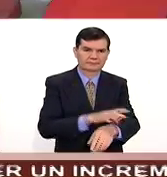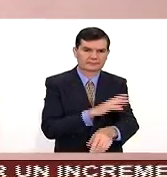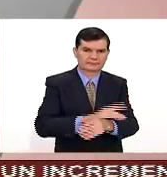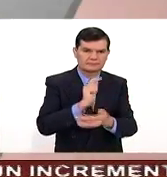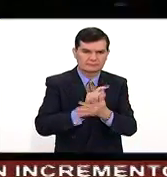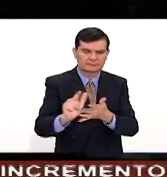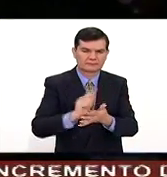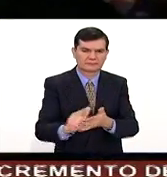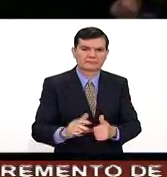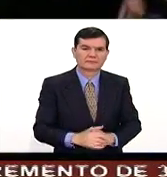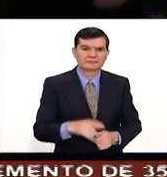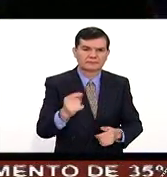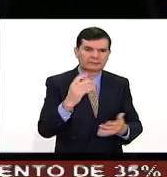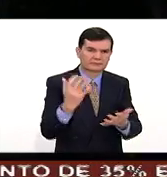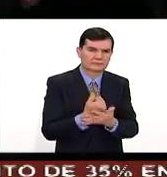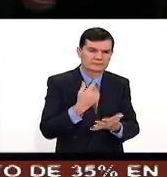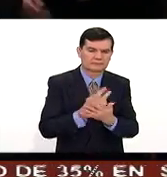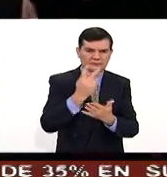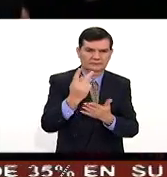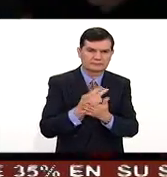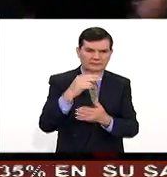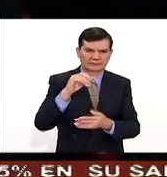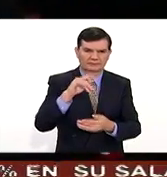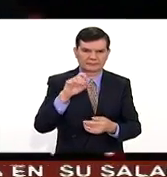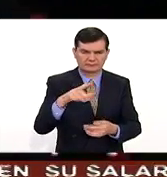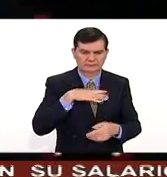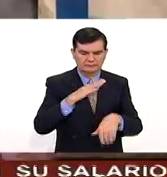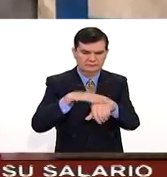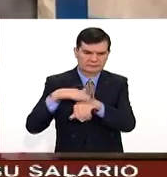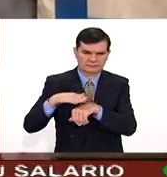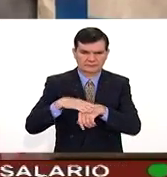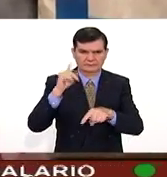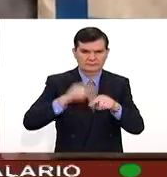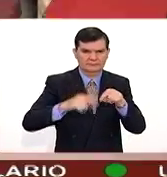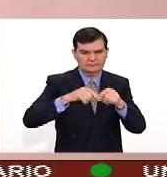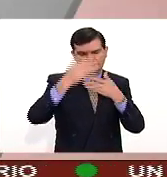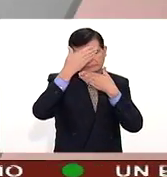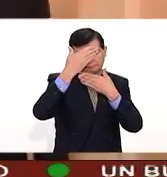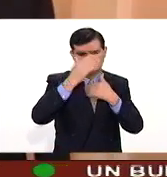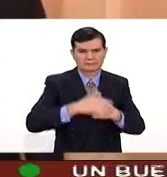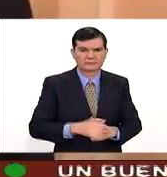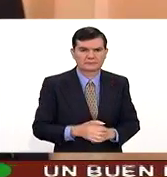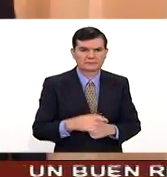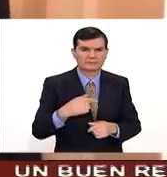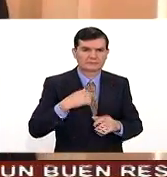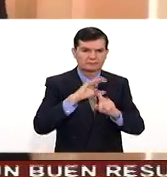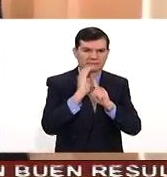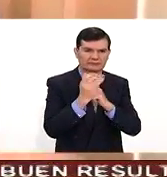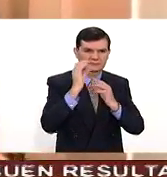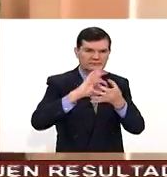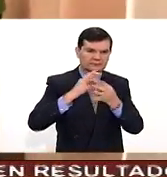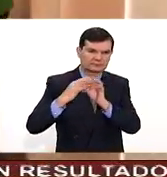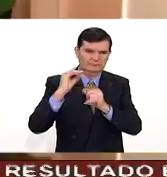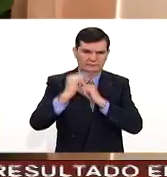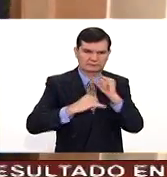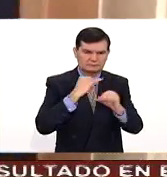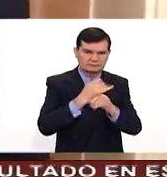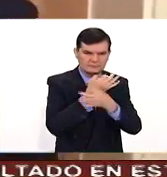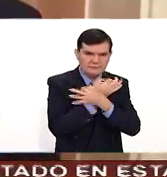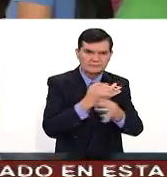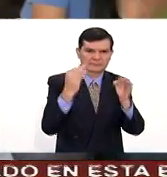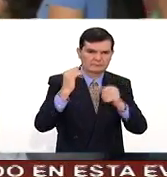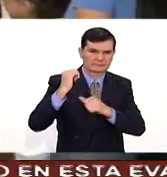limpias. Ganadores del Premio Nobel hacen un llamado para combatir el terrorismo. El Comité Olímpico Internacional